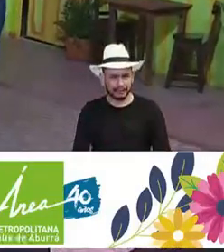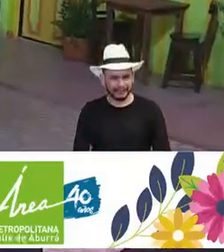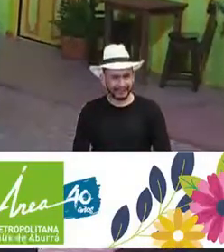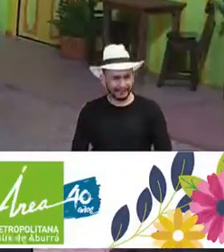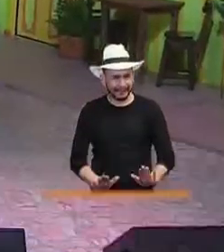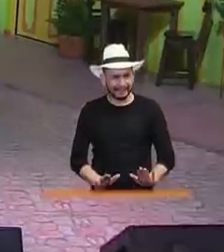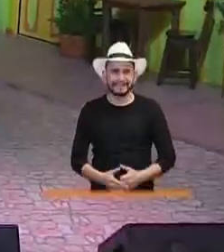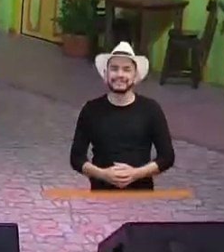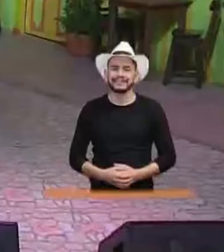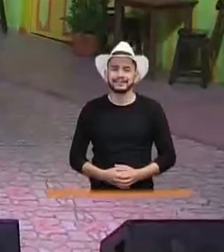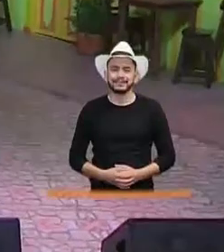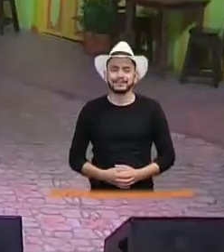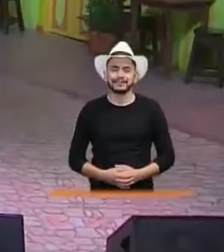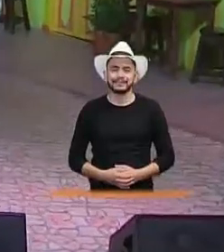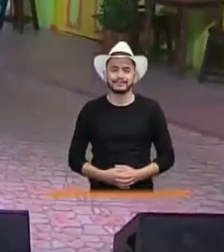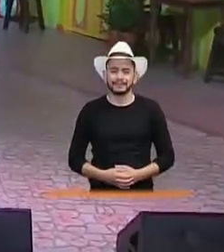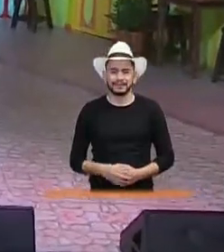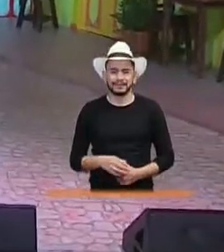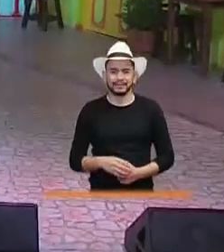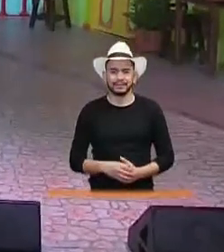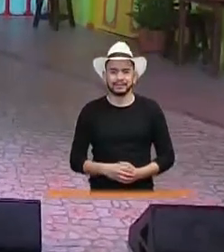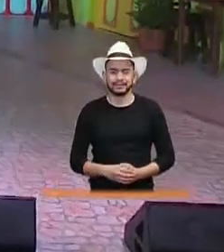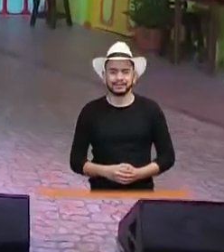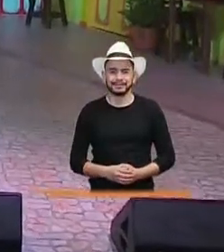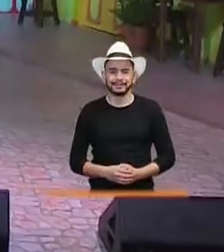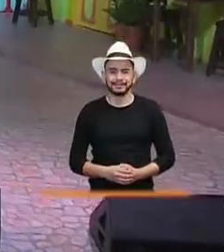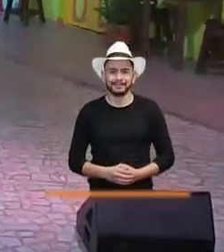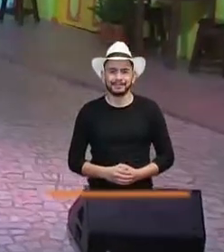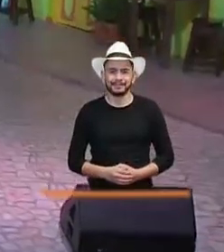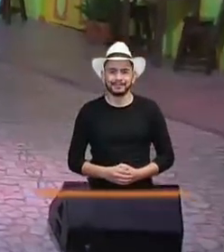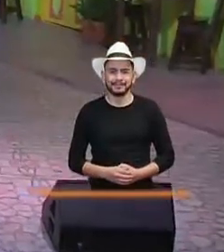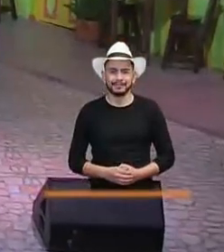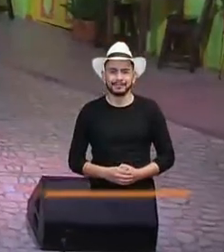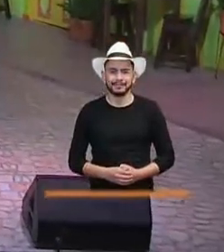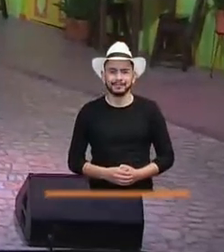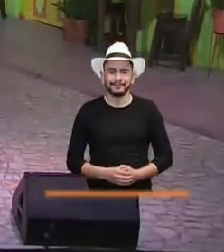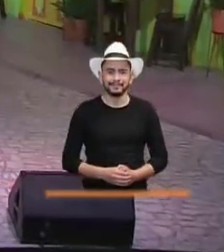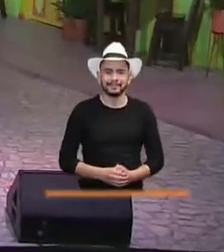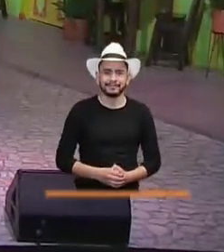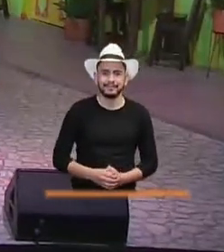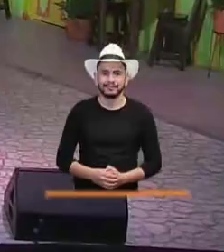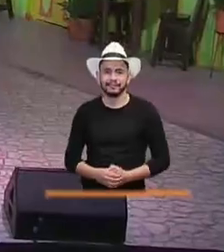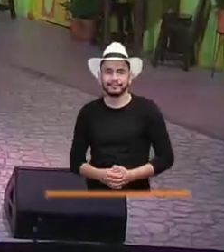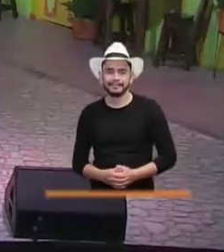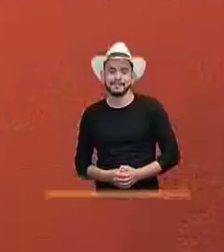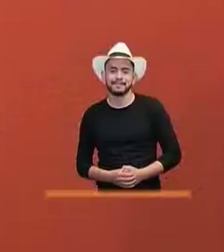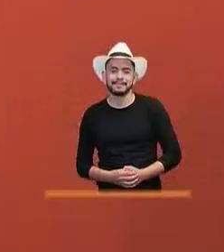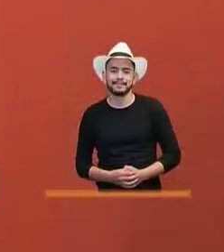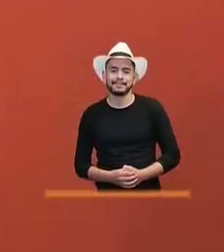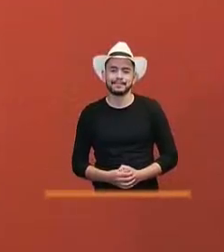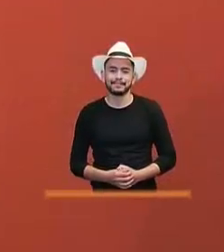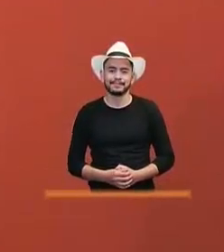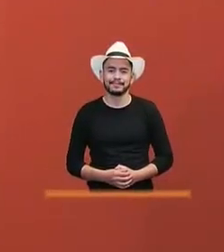Mi agüita, mi agüita. Pichi, excelente. Era papi. Muy bien, entonces vamos a pasar ahora al